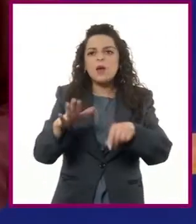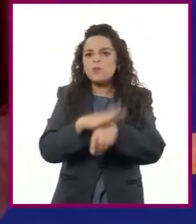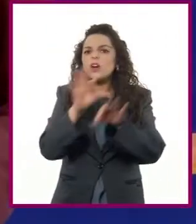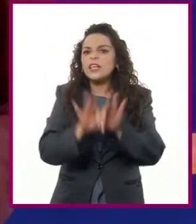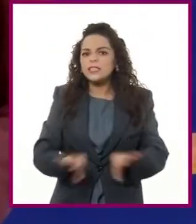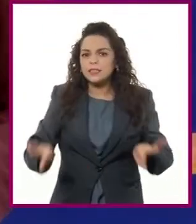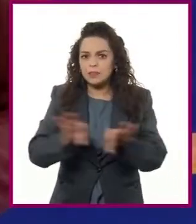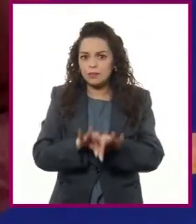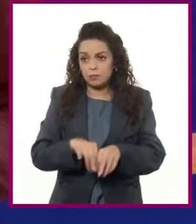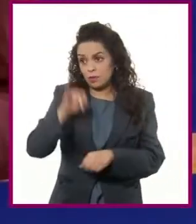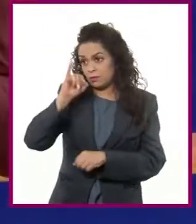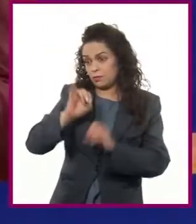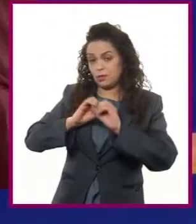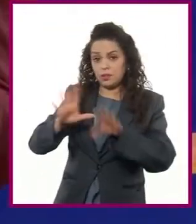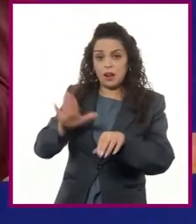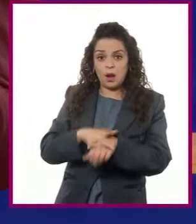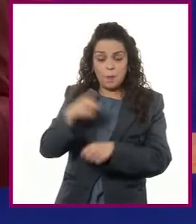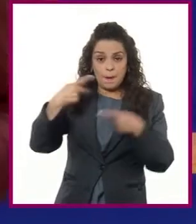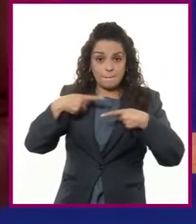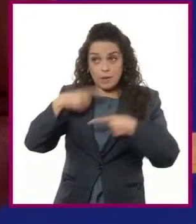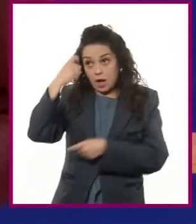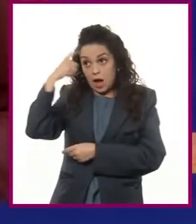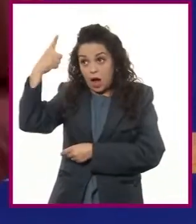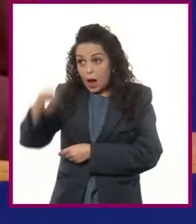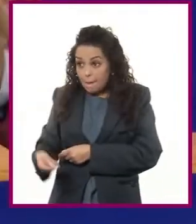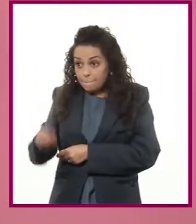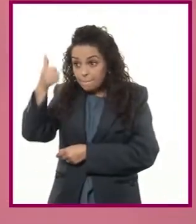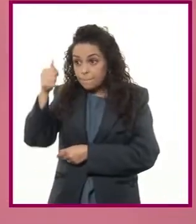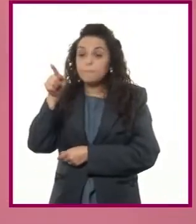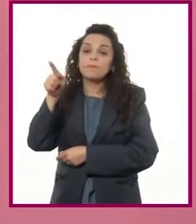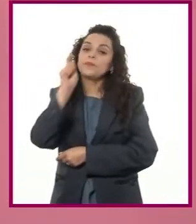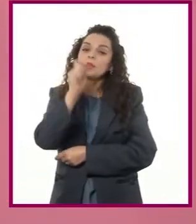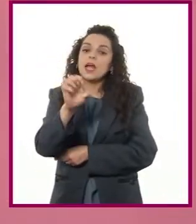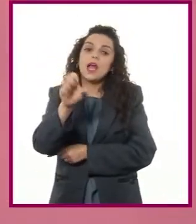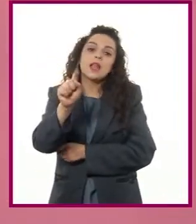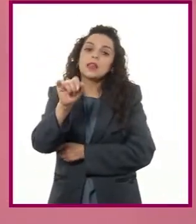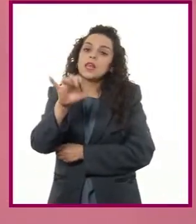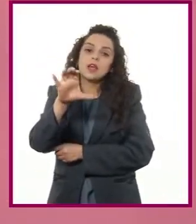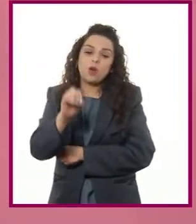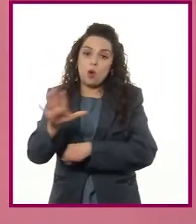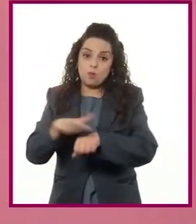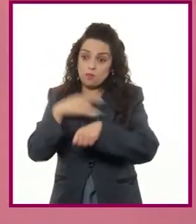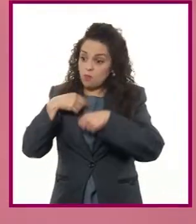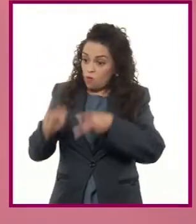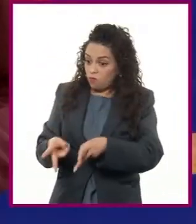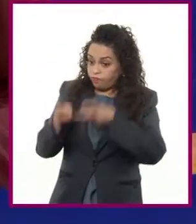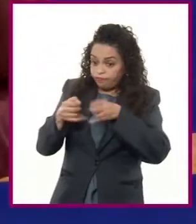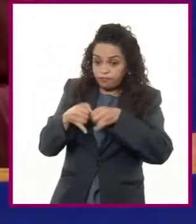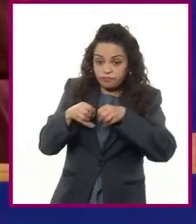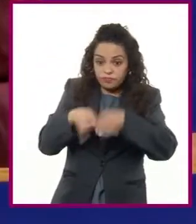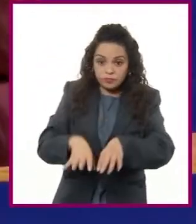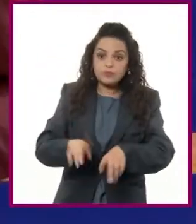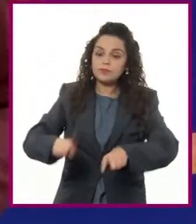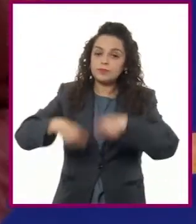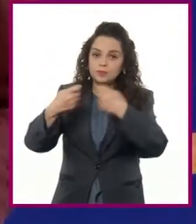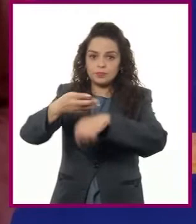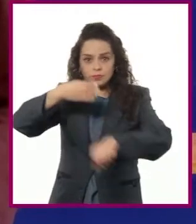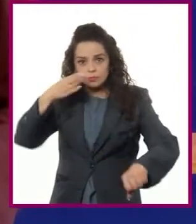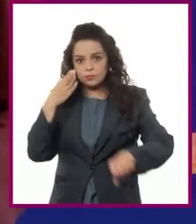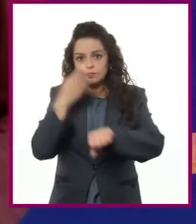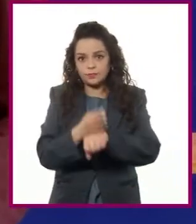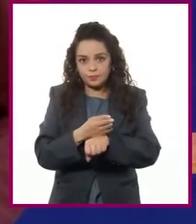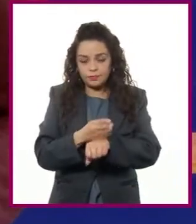autoría de los creadores originales es un deber ético. El plagio es una acción que se penaliza académica